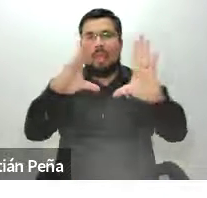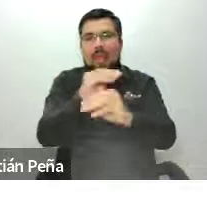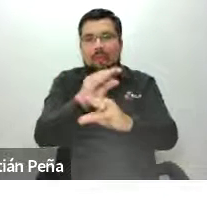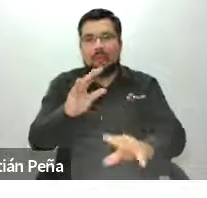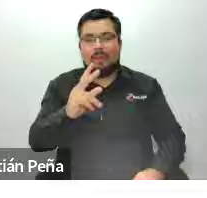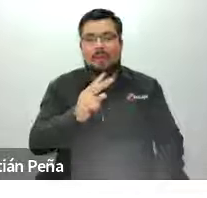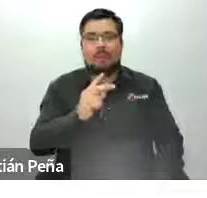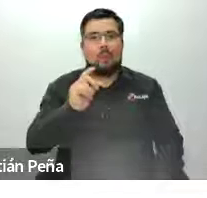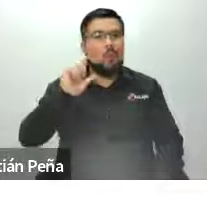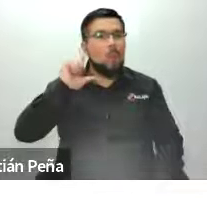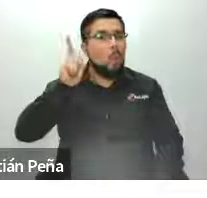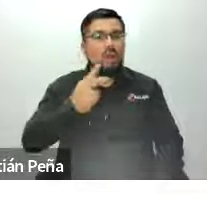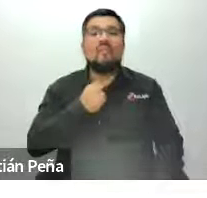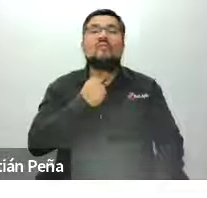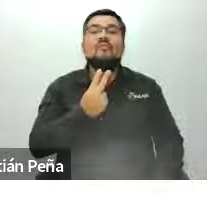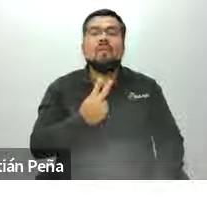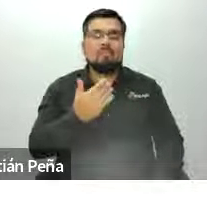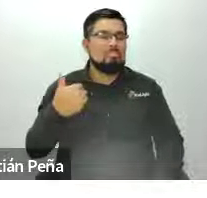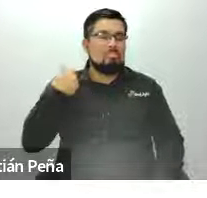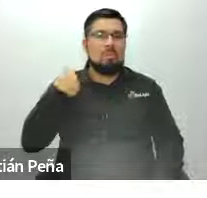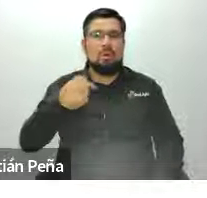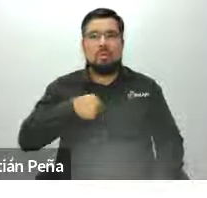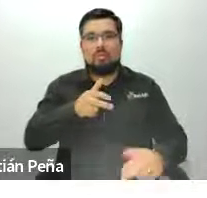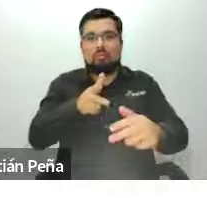me escuchan, ahí ahora sí. sí, pero no importa, igual voy a poner la cámara.